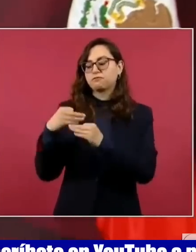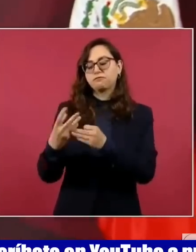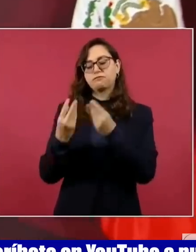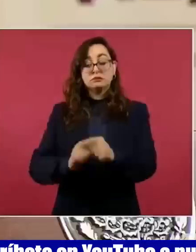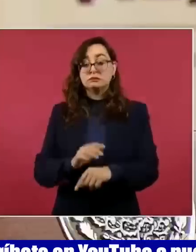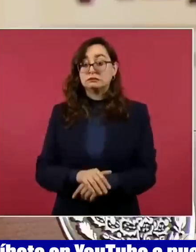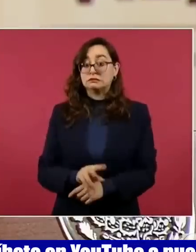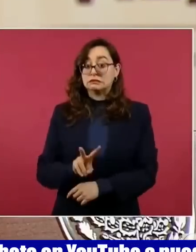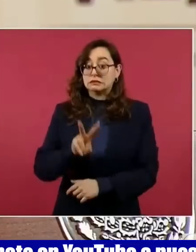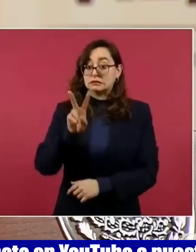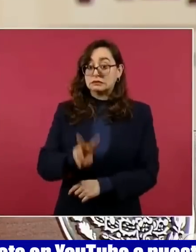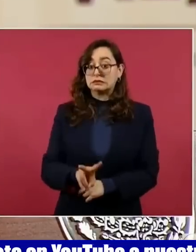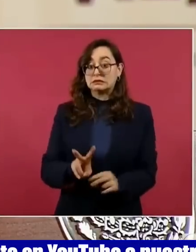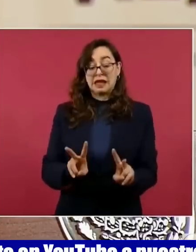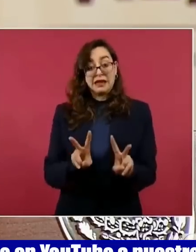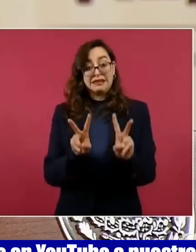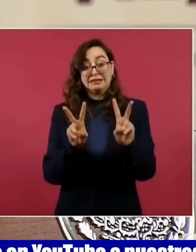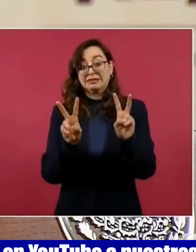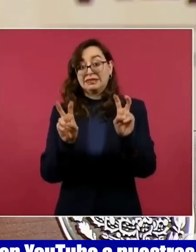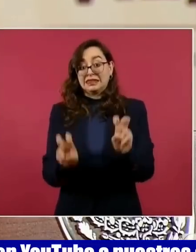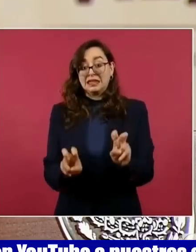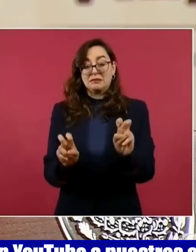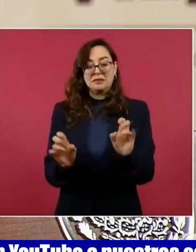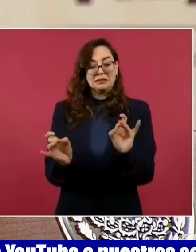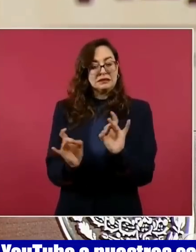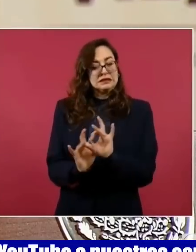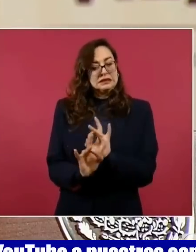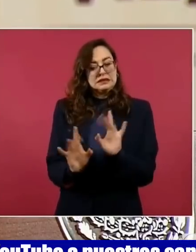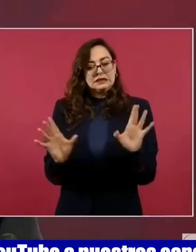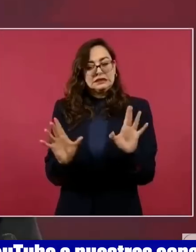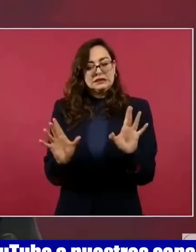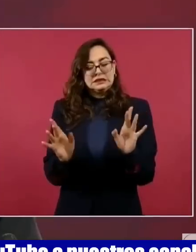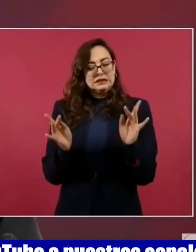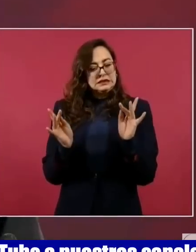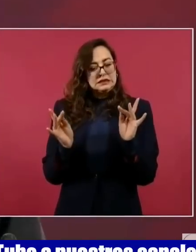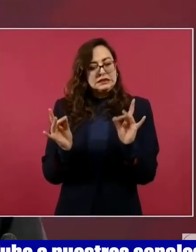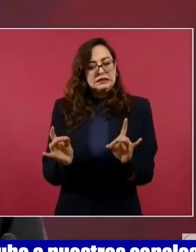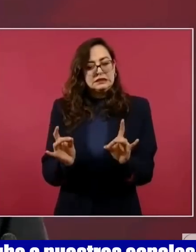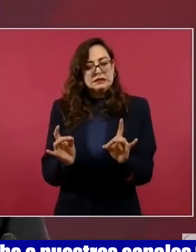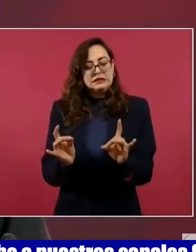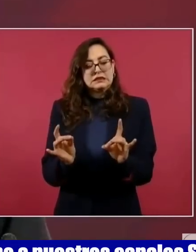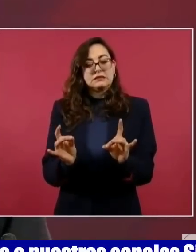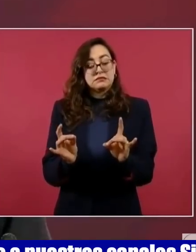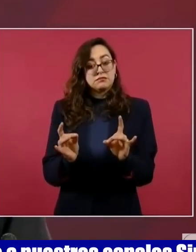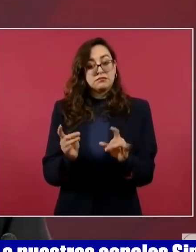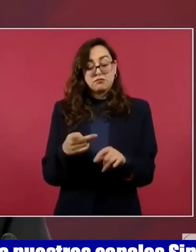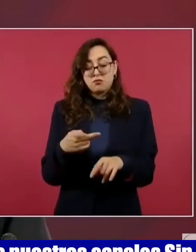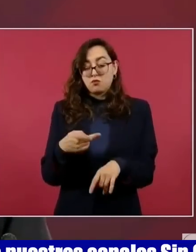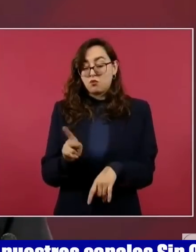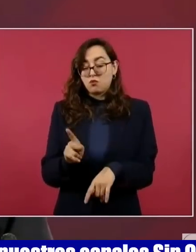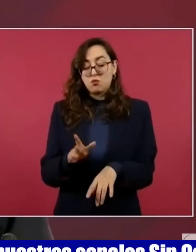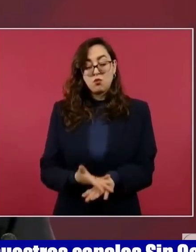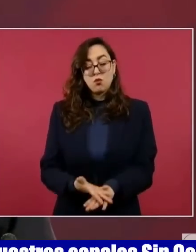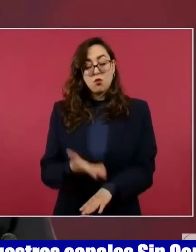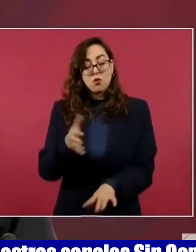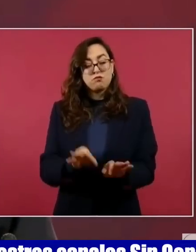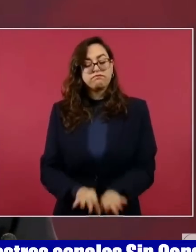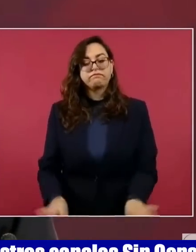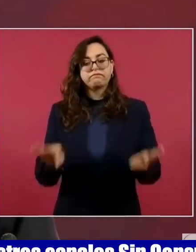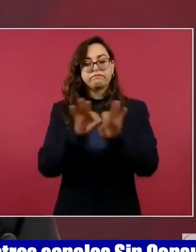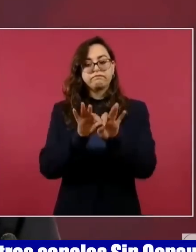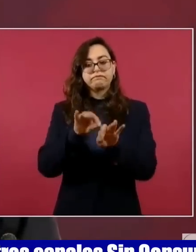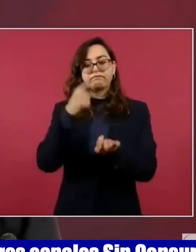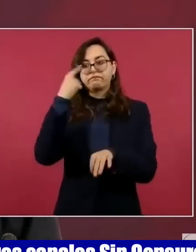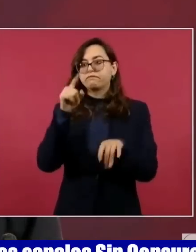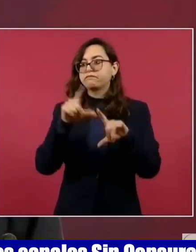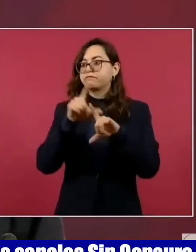porque consiguieron reformar el artículo 28 constitucional para no permitir la condonación de